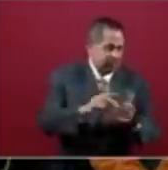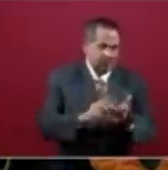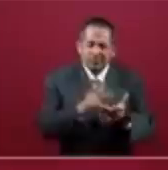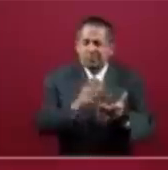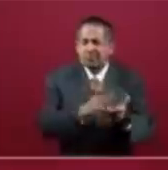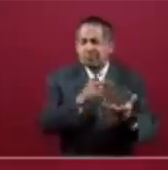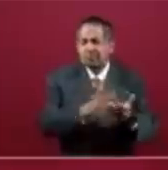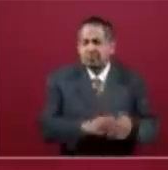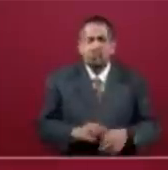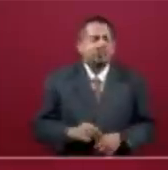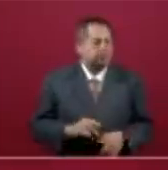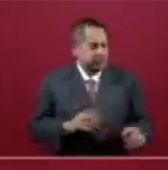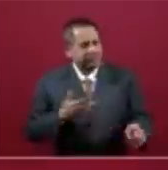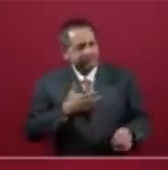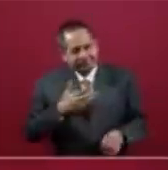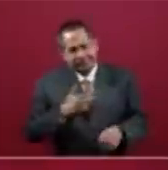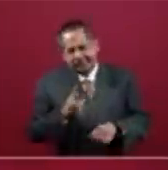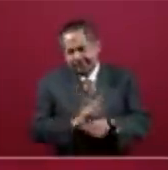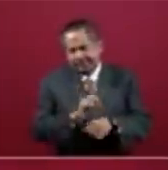tenemos toda la información diaria.